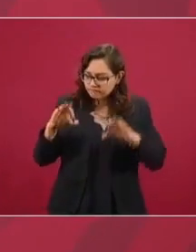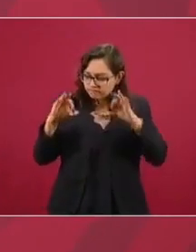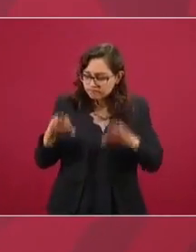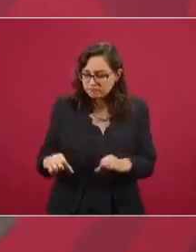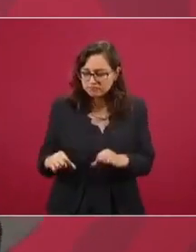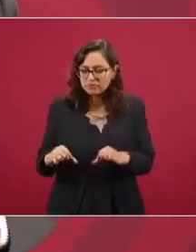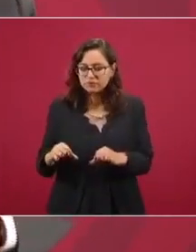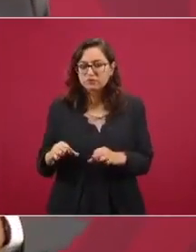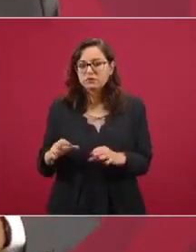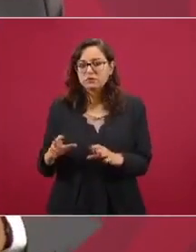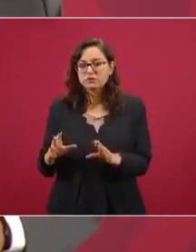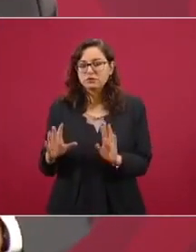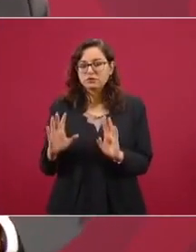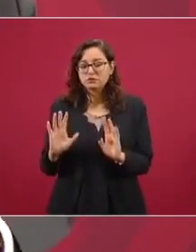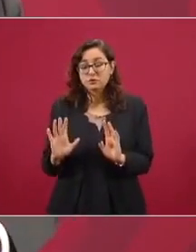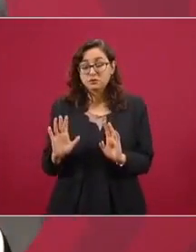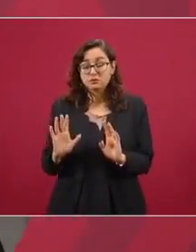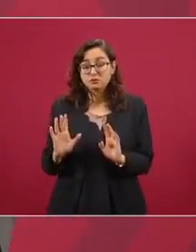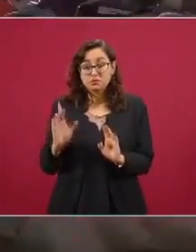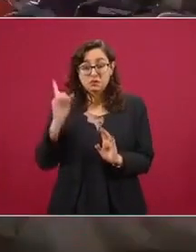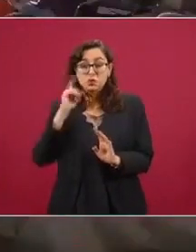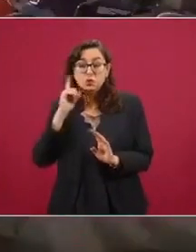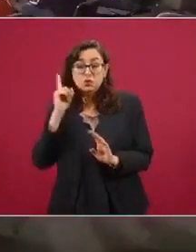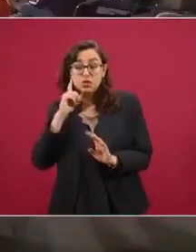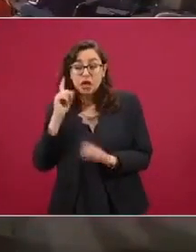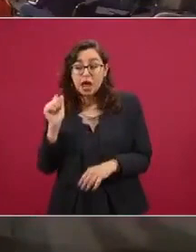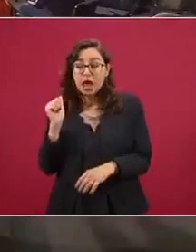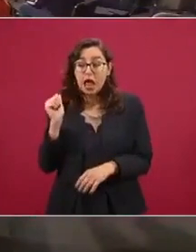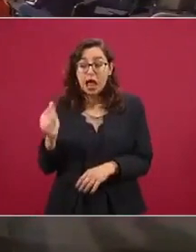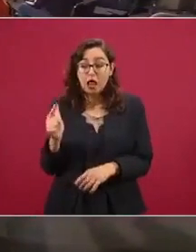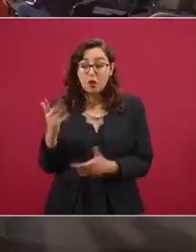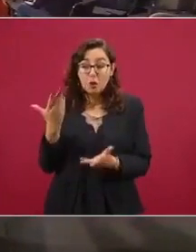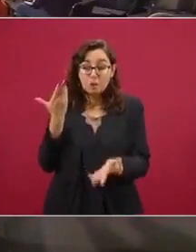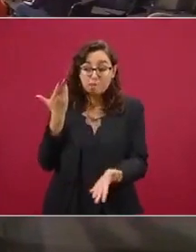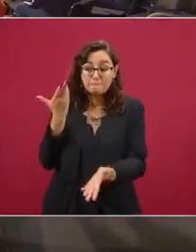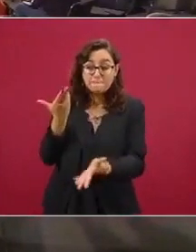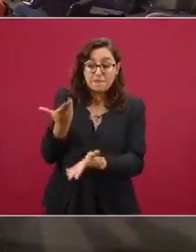una solicitud que yo sepa de la Fiscalía,